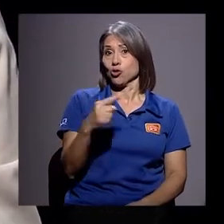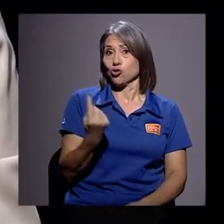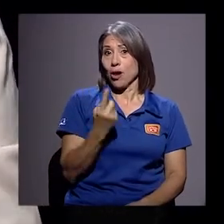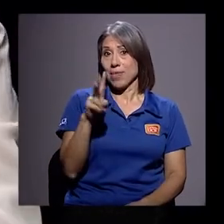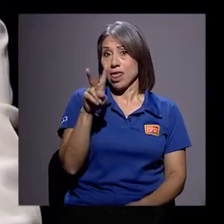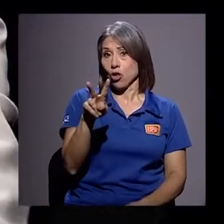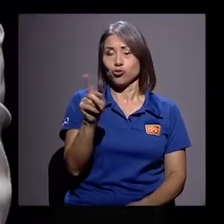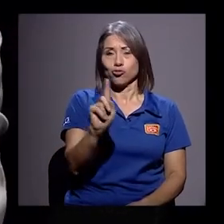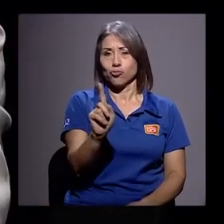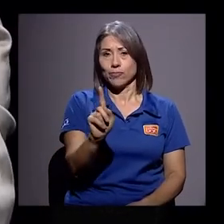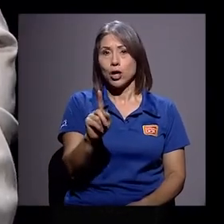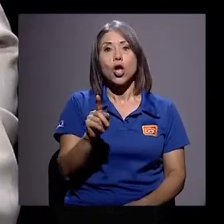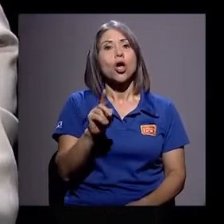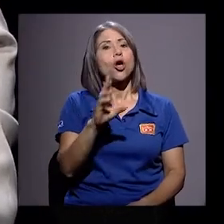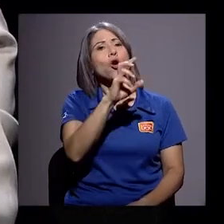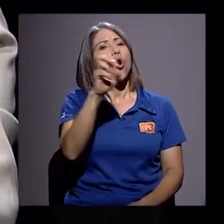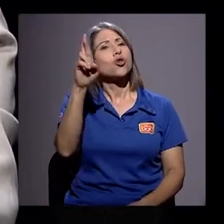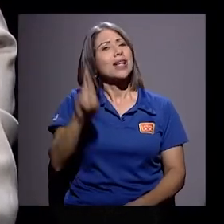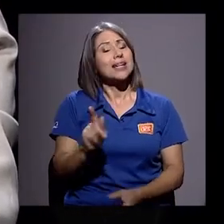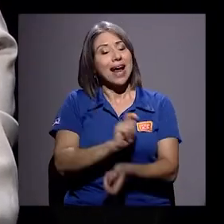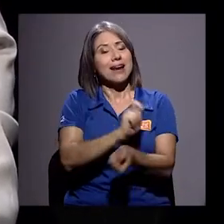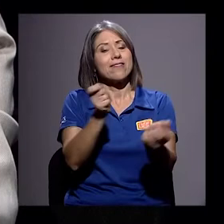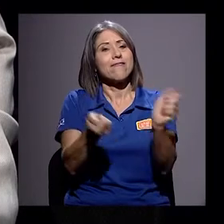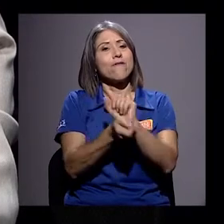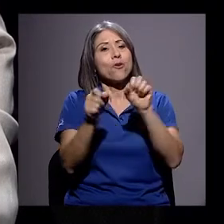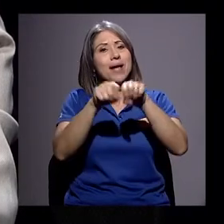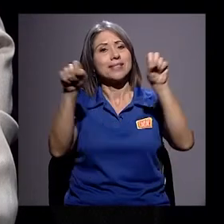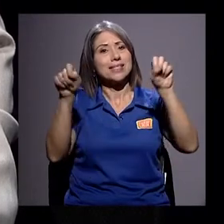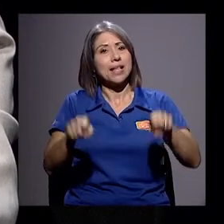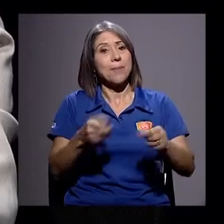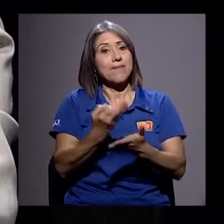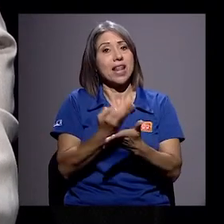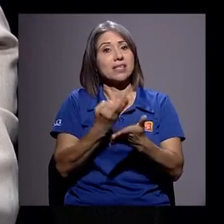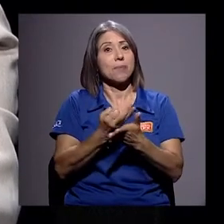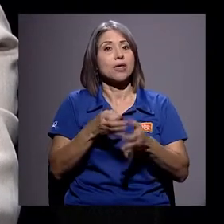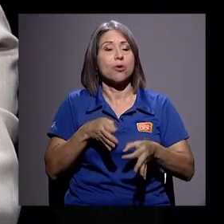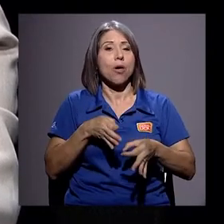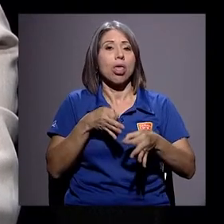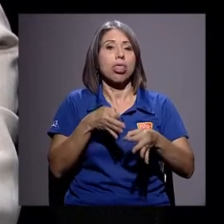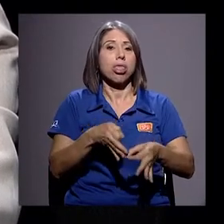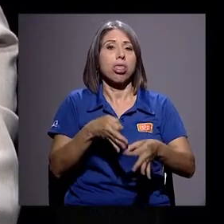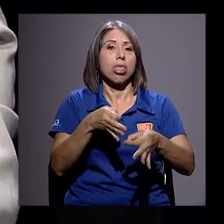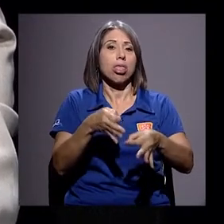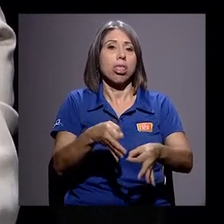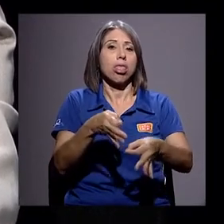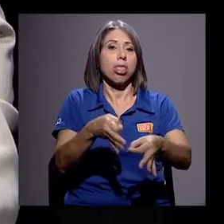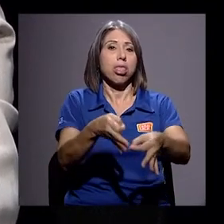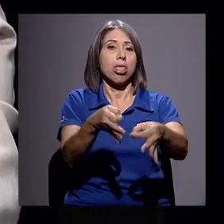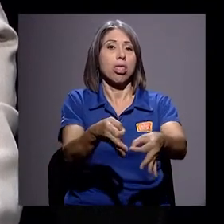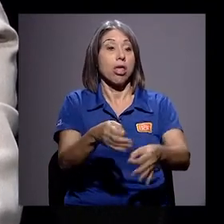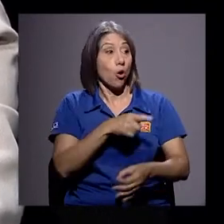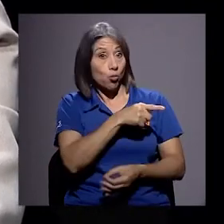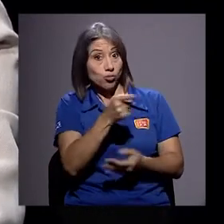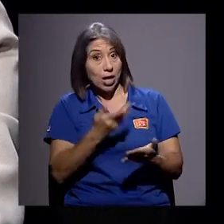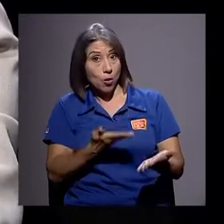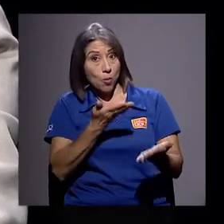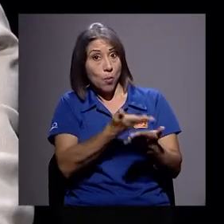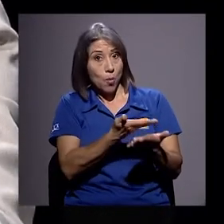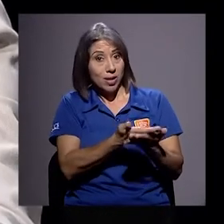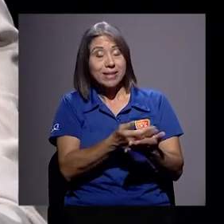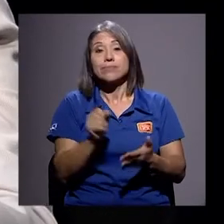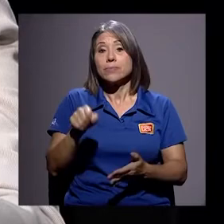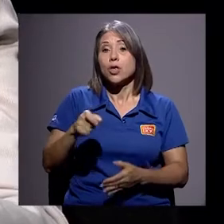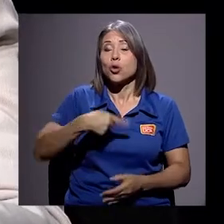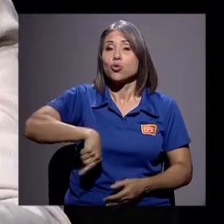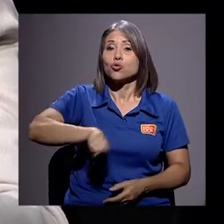costa rica ha venido postergando una reforma del sistema de financiamiento de las campañas políticas y ustedes lo proponen casualmente nosotros como